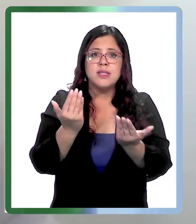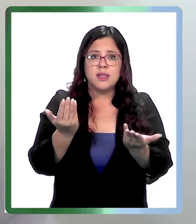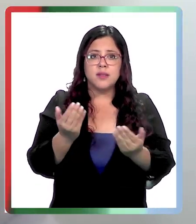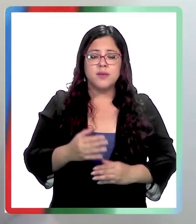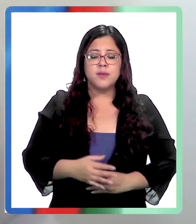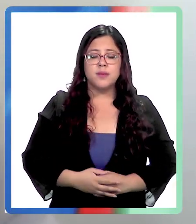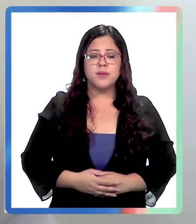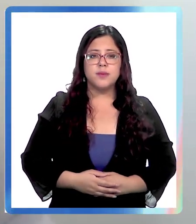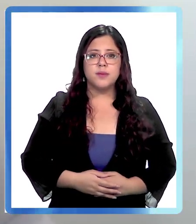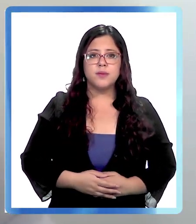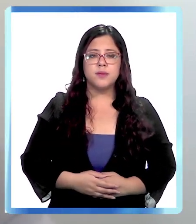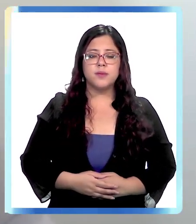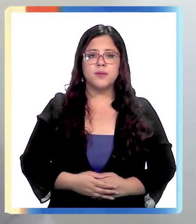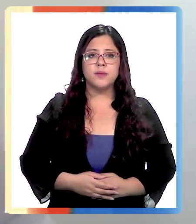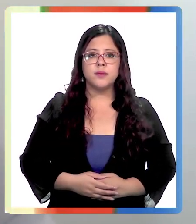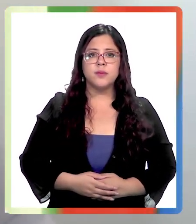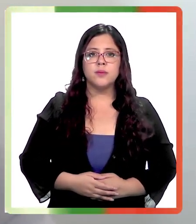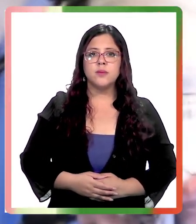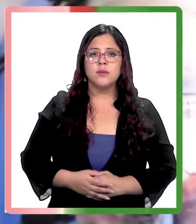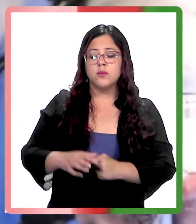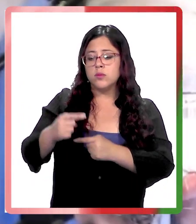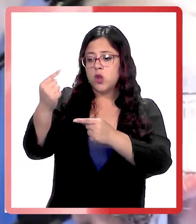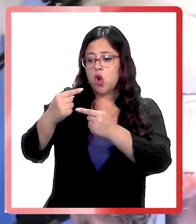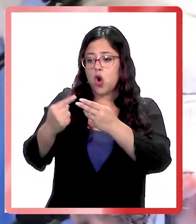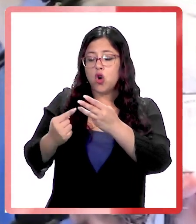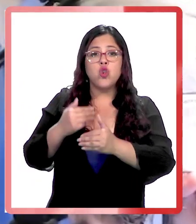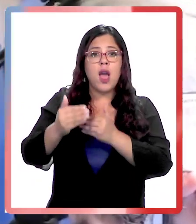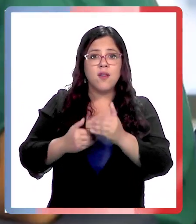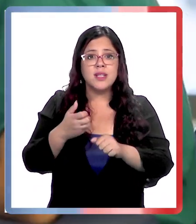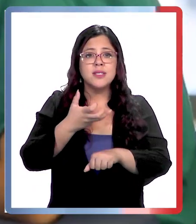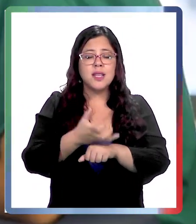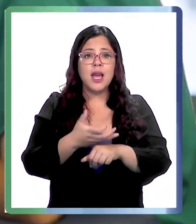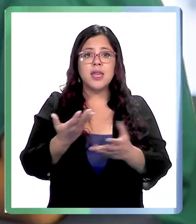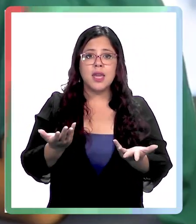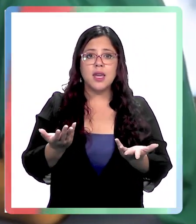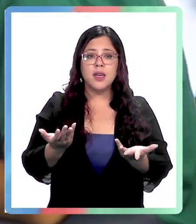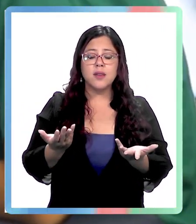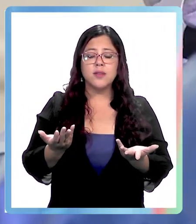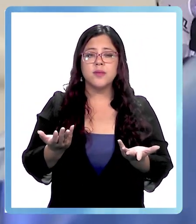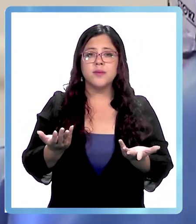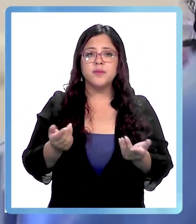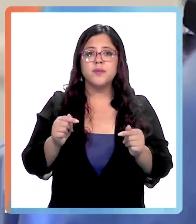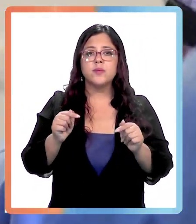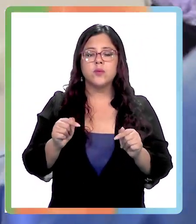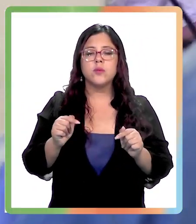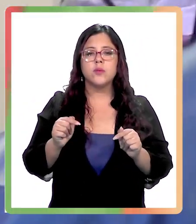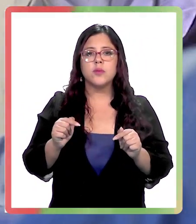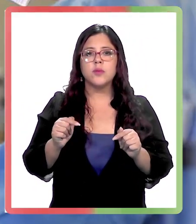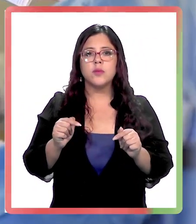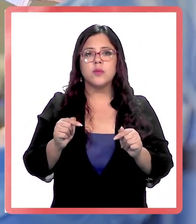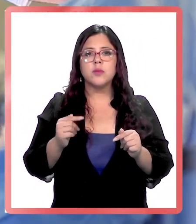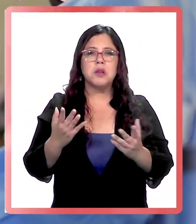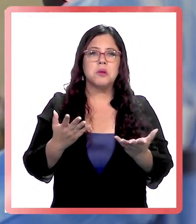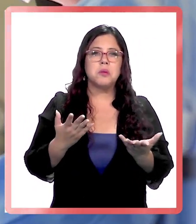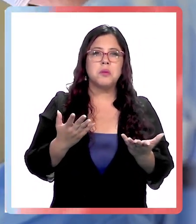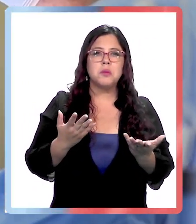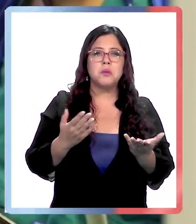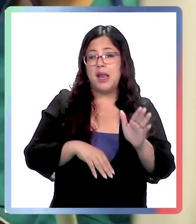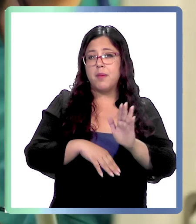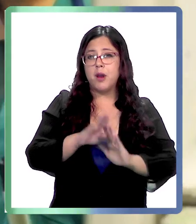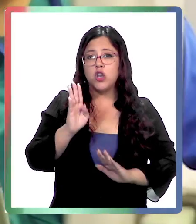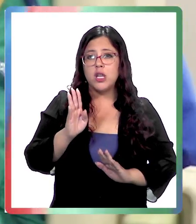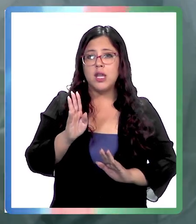en forma más precoz. Los otros avances que se han hecho es que en casi todas las, o en un